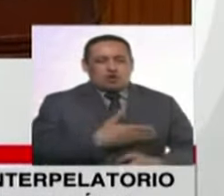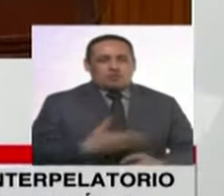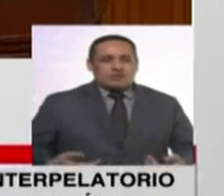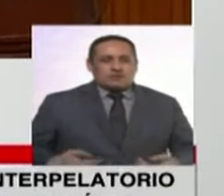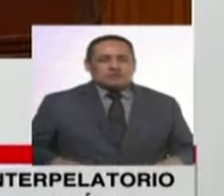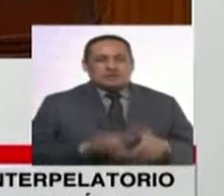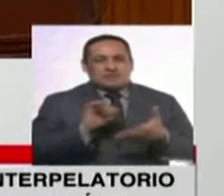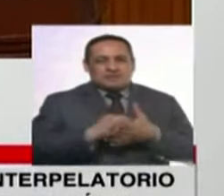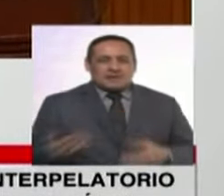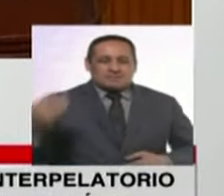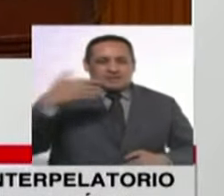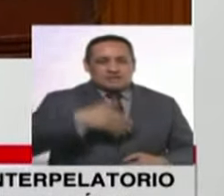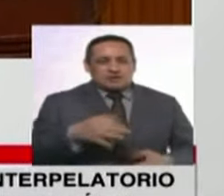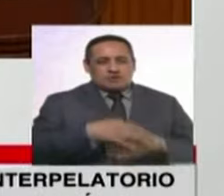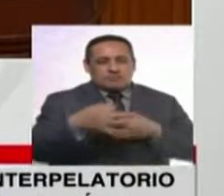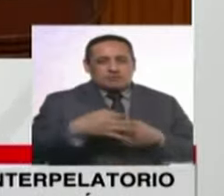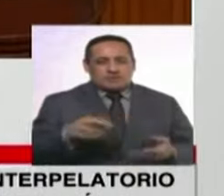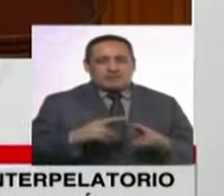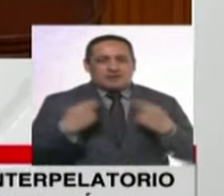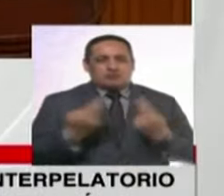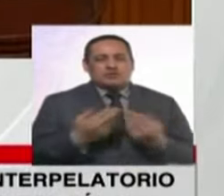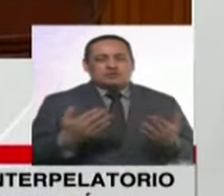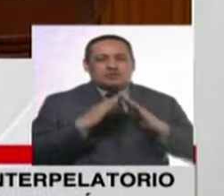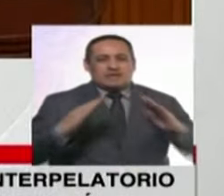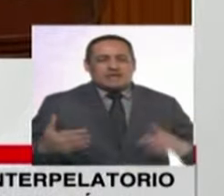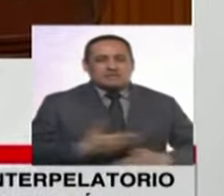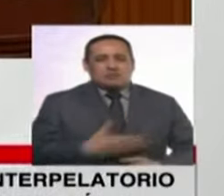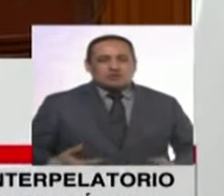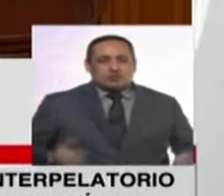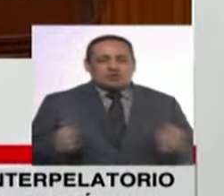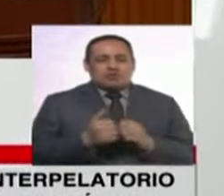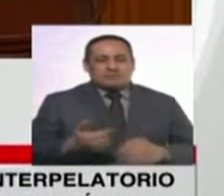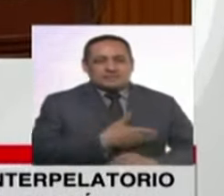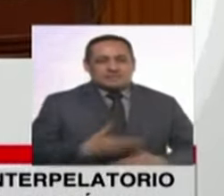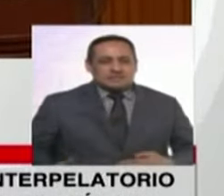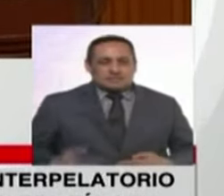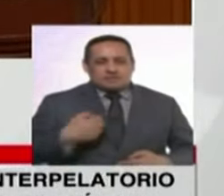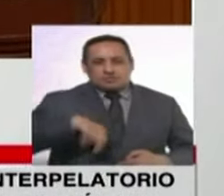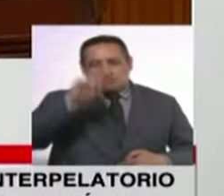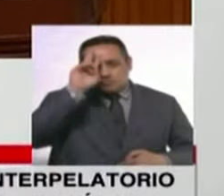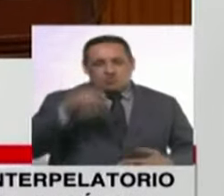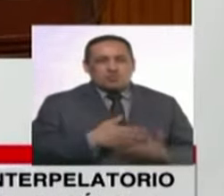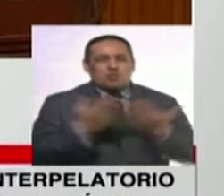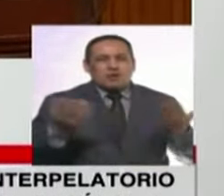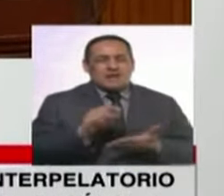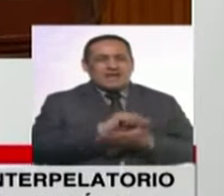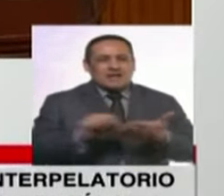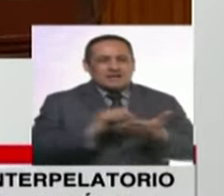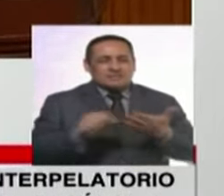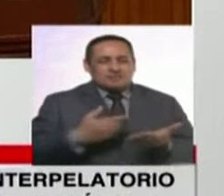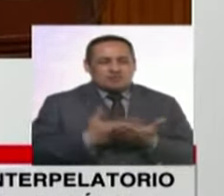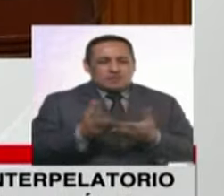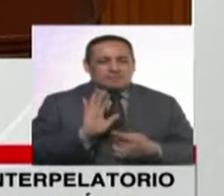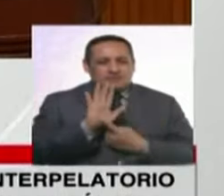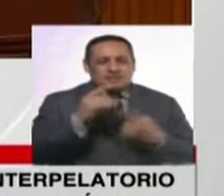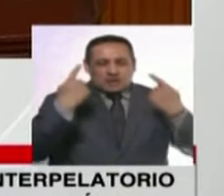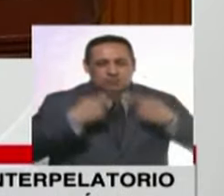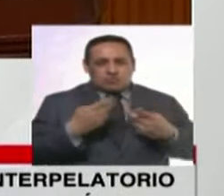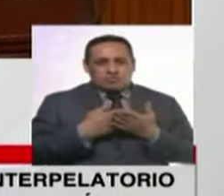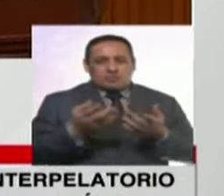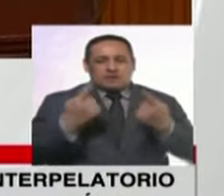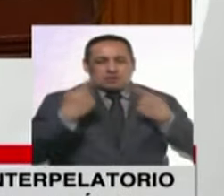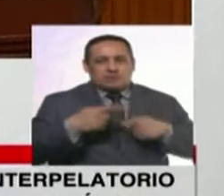que vinieron de provincias para reunirse en palacio de gobierno con el presidente de la República cuál fue la agenda tratada y los acuerdos